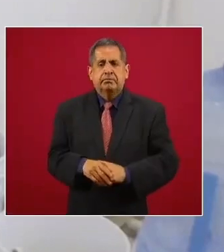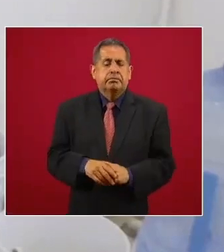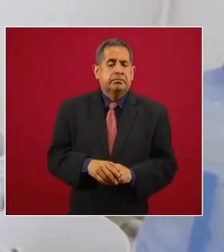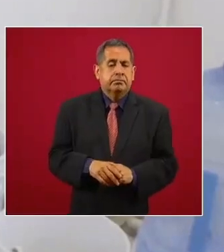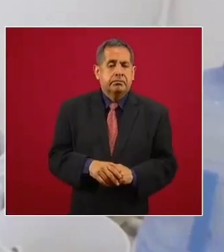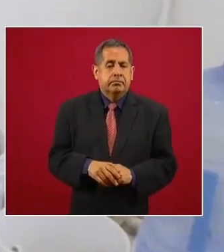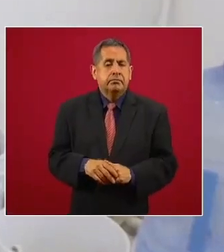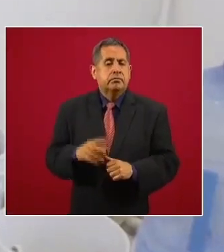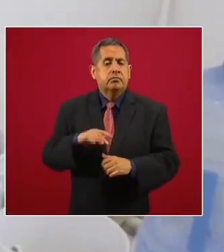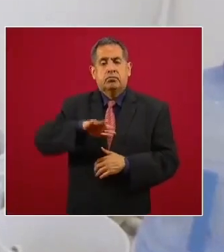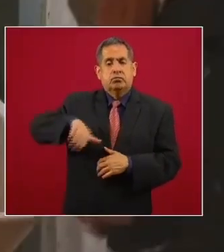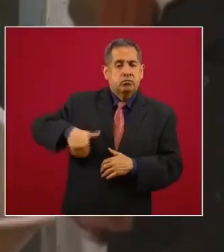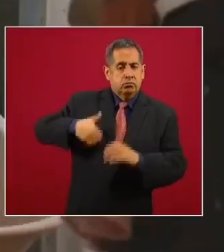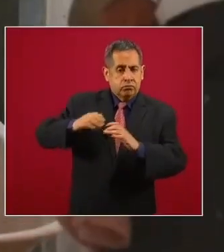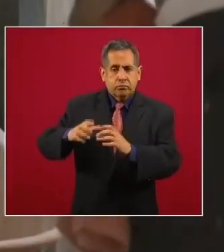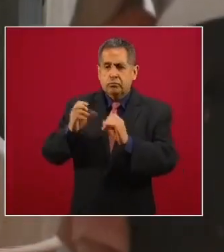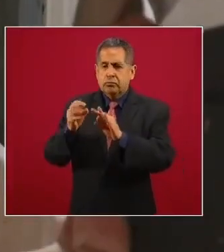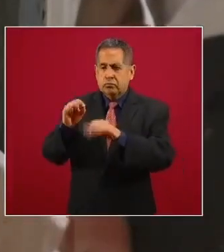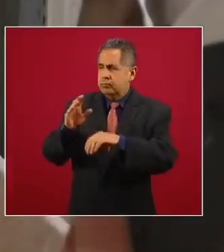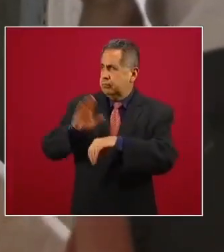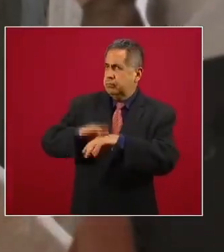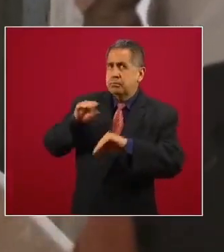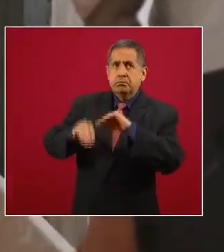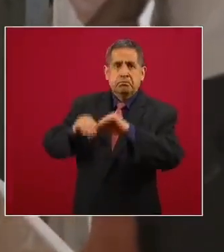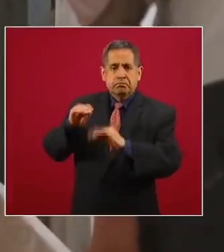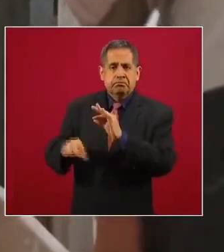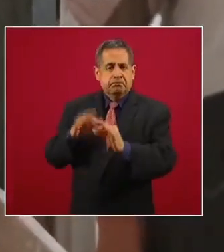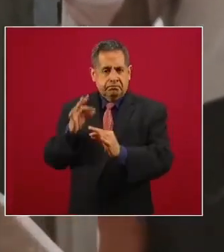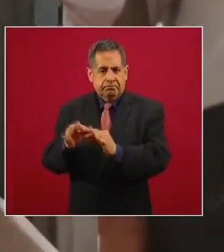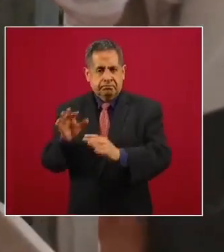construcción de bodegas y oficinas,